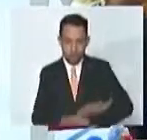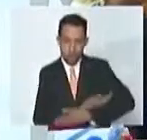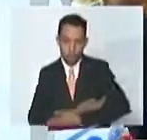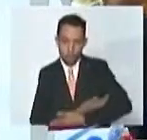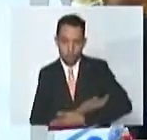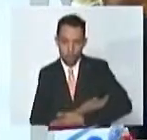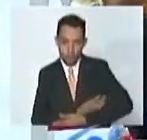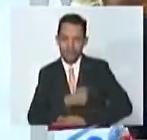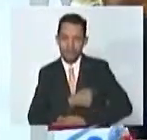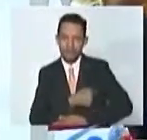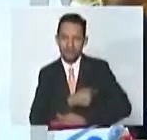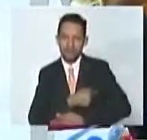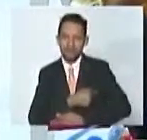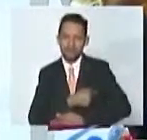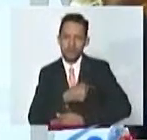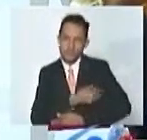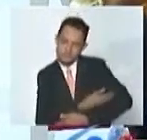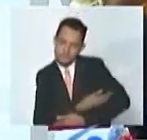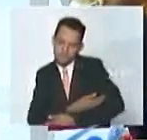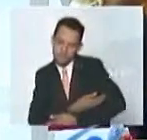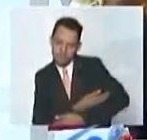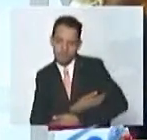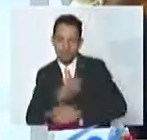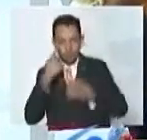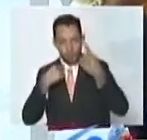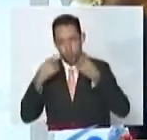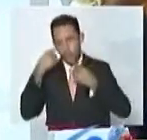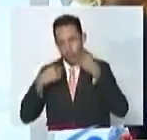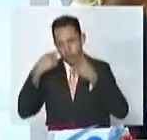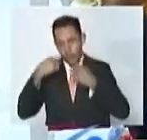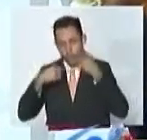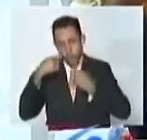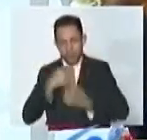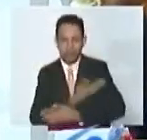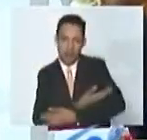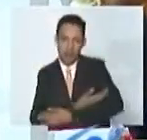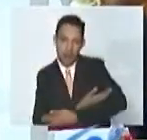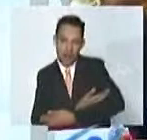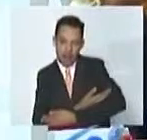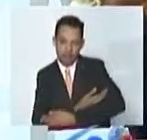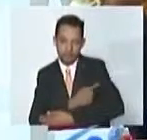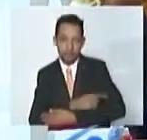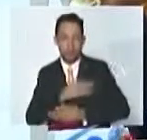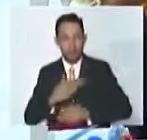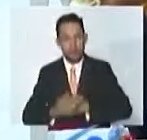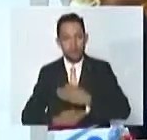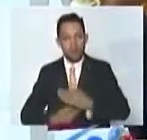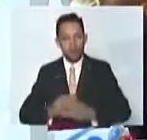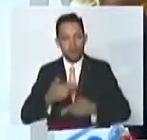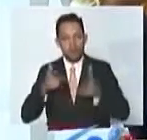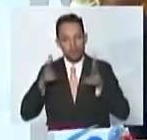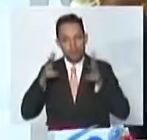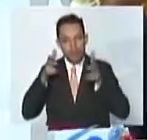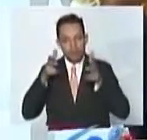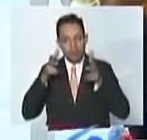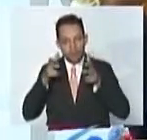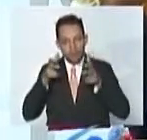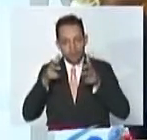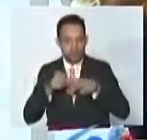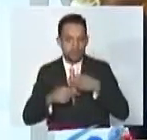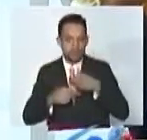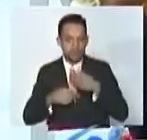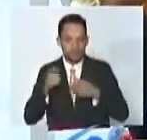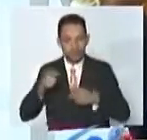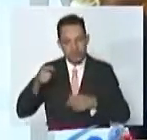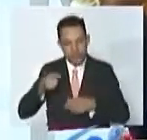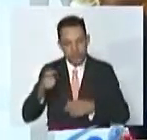Su lenguaje inicial es el llanto y él cambia de muchas maneras cuando necesita que